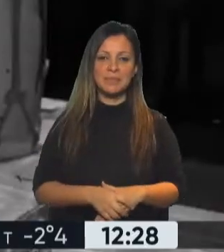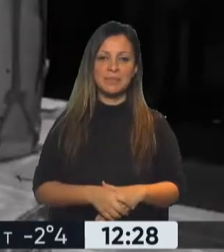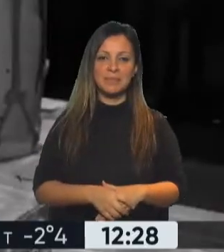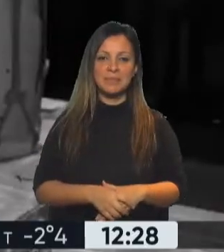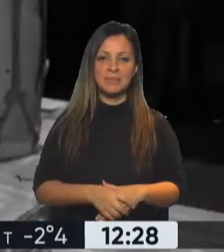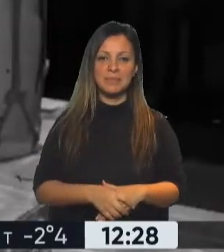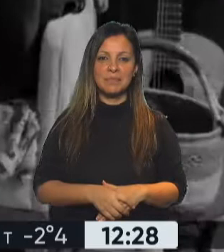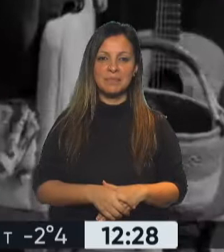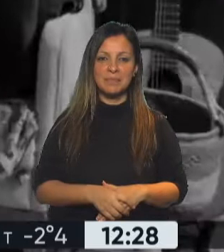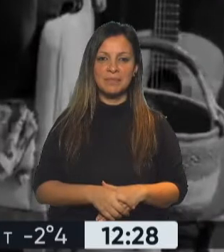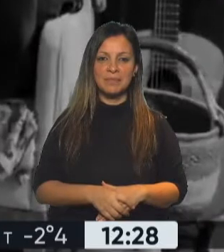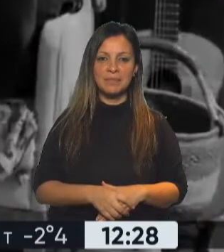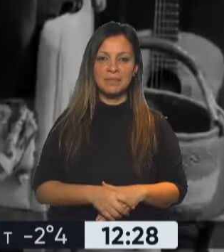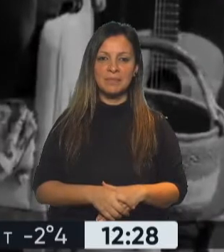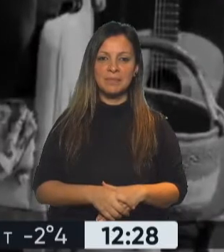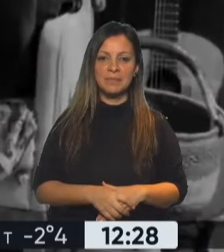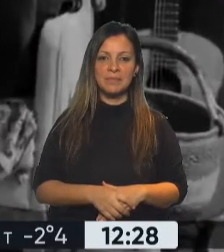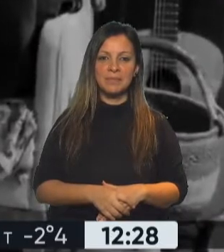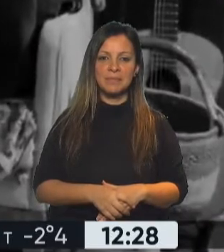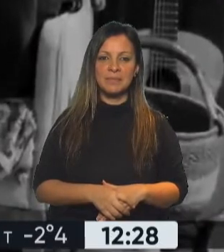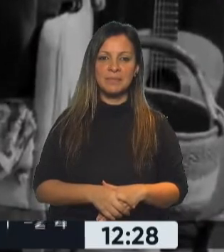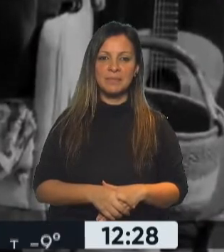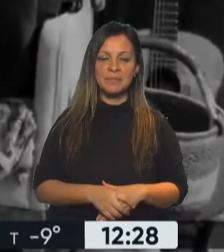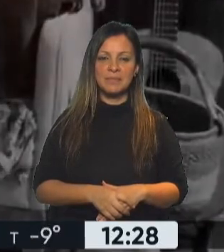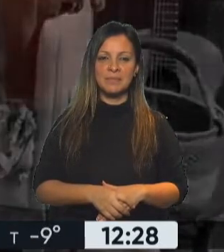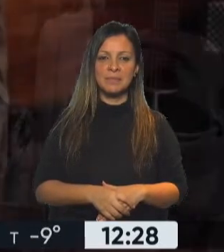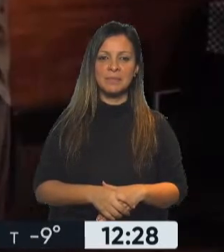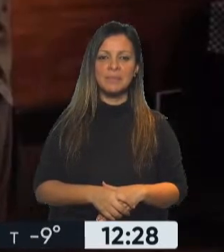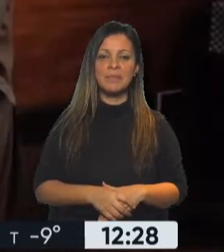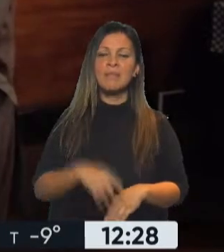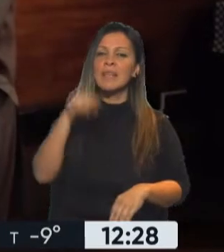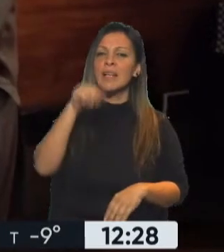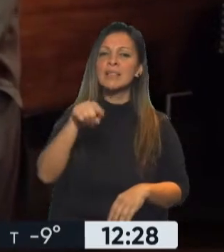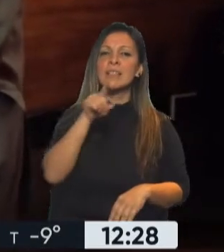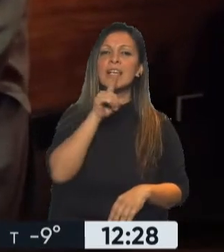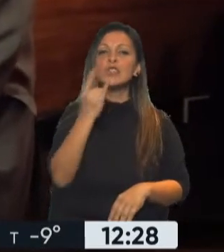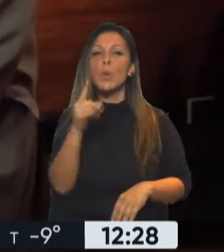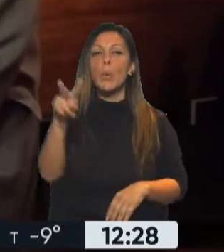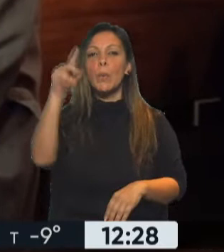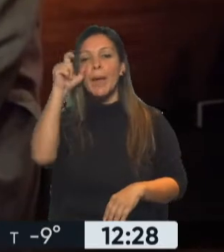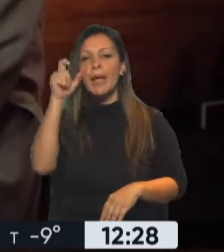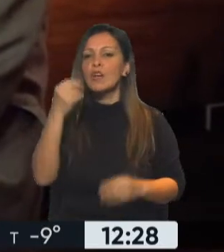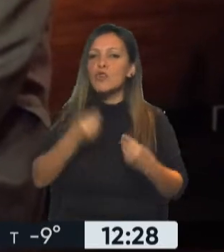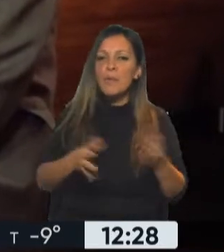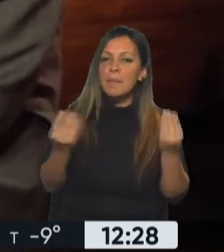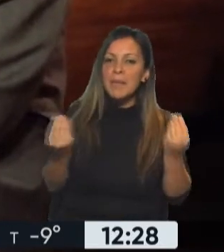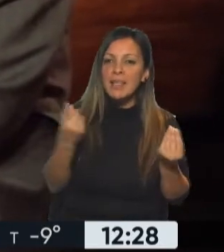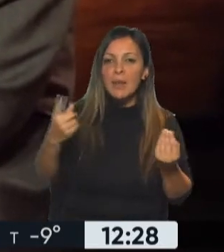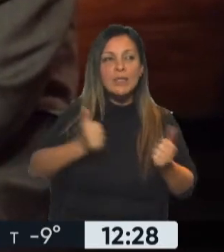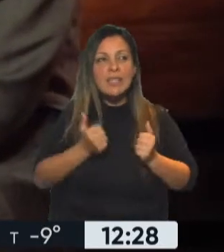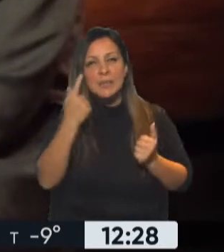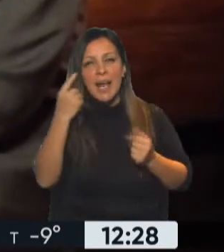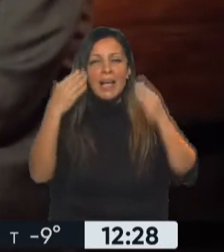Tuve que ya voy para allá. Este Tuve Tour, ¿cómo arranca? ¿Qué expectativas